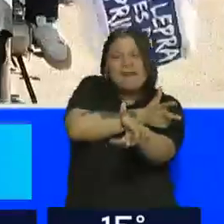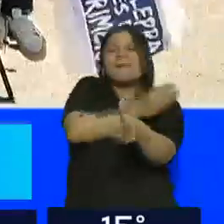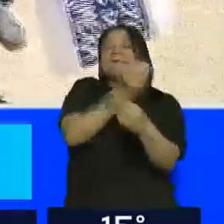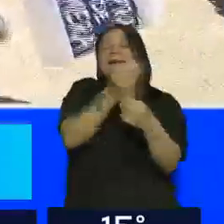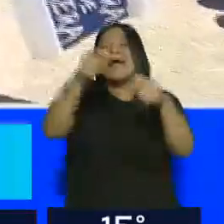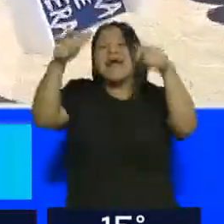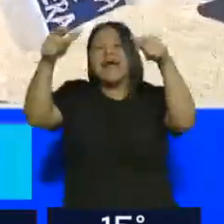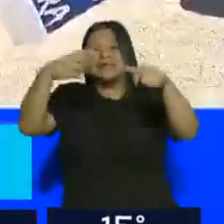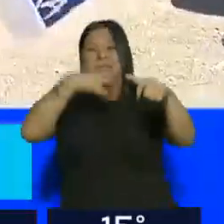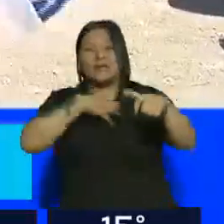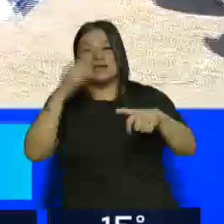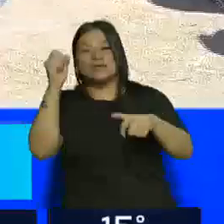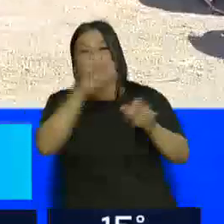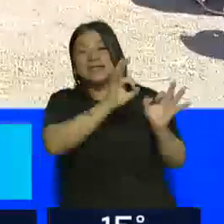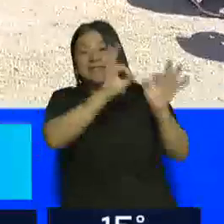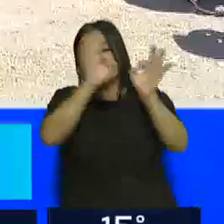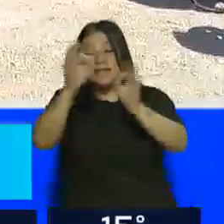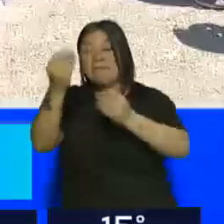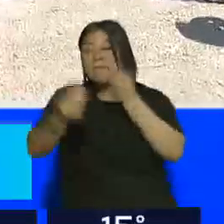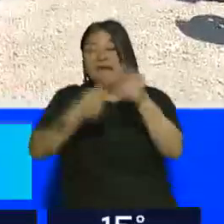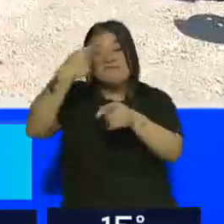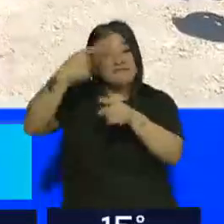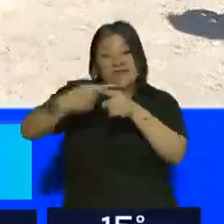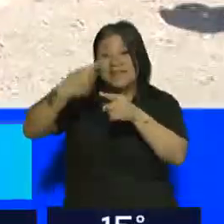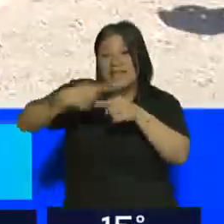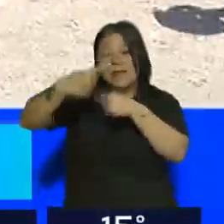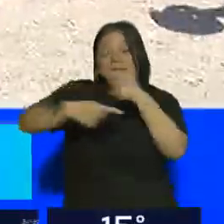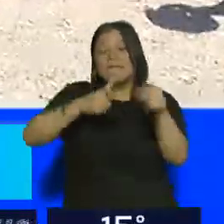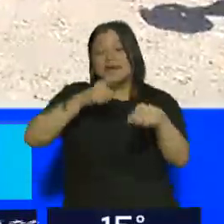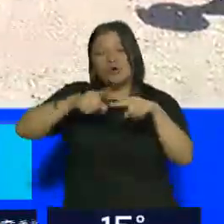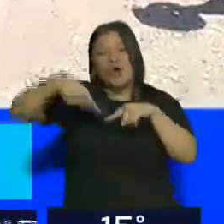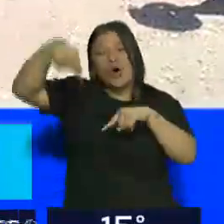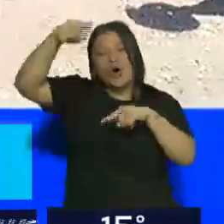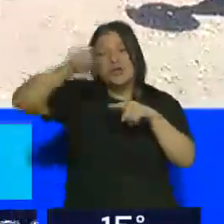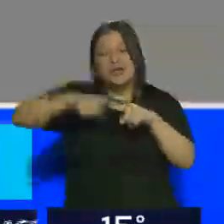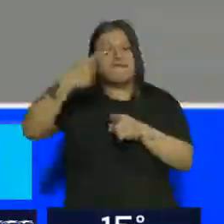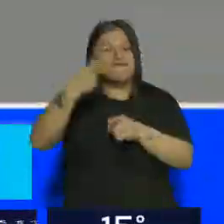Gargantini festejando y seguir festejando, porque parece que la jornada va a ser larga.